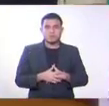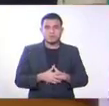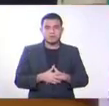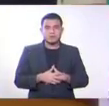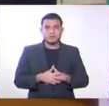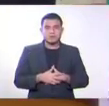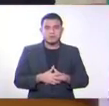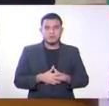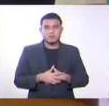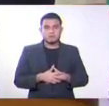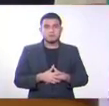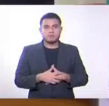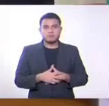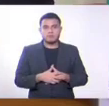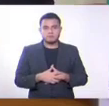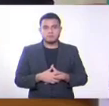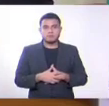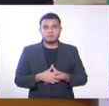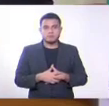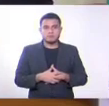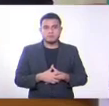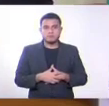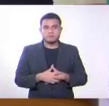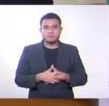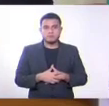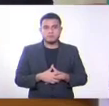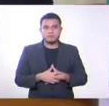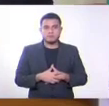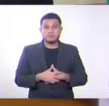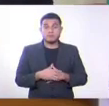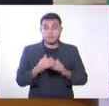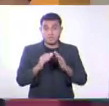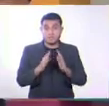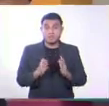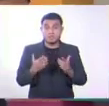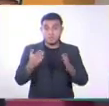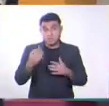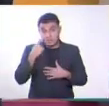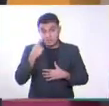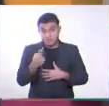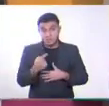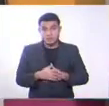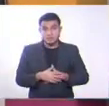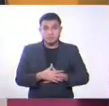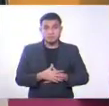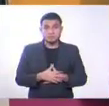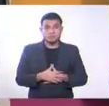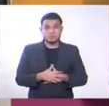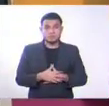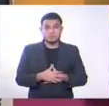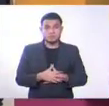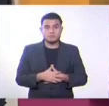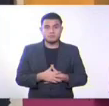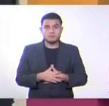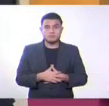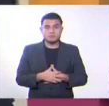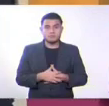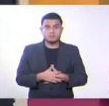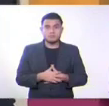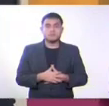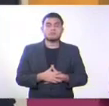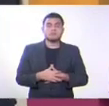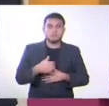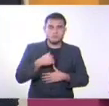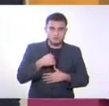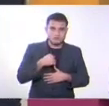que también. se nos alumbró un poquito a las dos al mismo tiempo. ¿Y en casa ya lo observaron? ¡Sí! Observen, si a